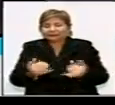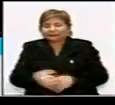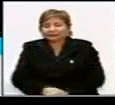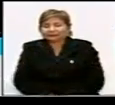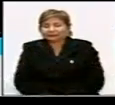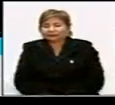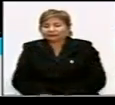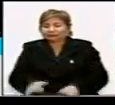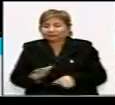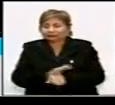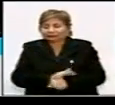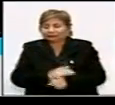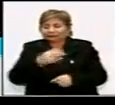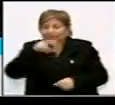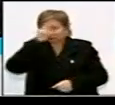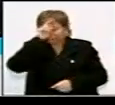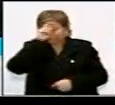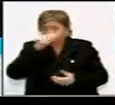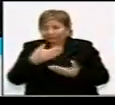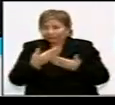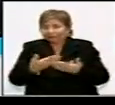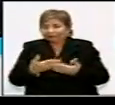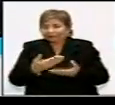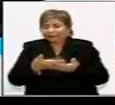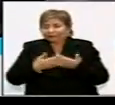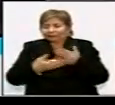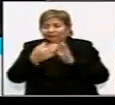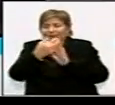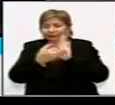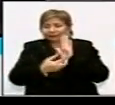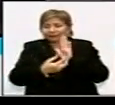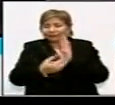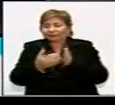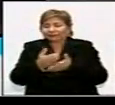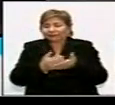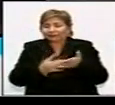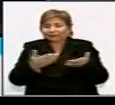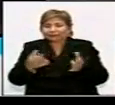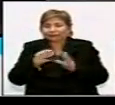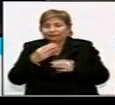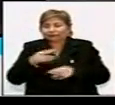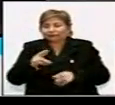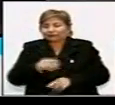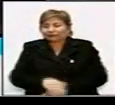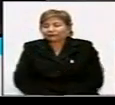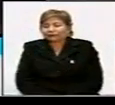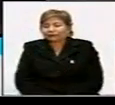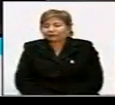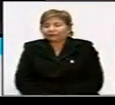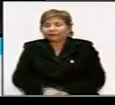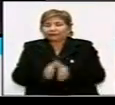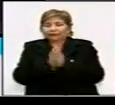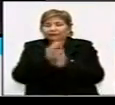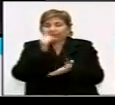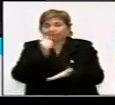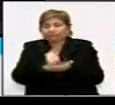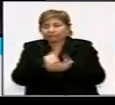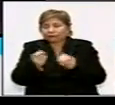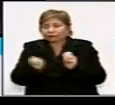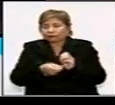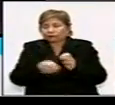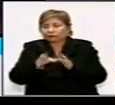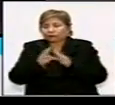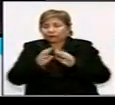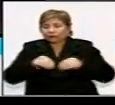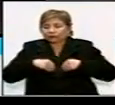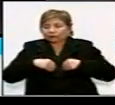cumplir con el país y entregarles nuestros proyectos que forma parte de la reforma política se solicita la dispensa de trámite